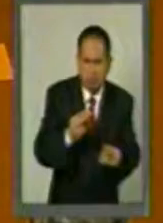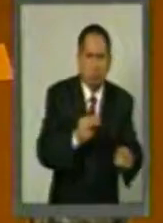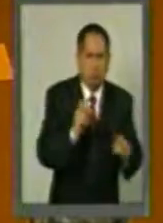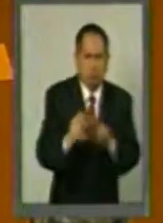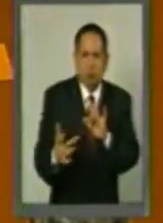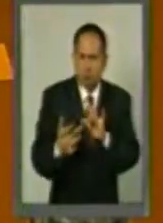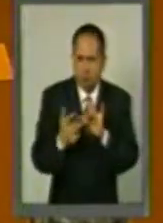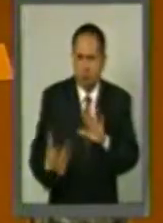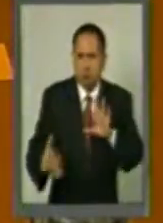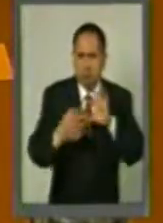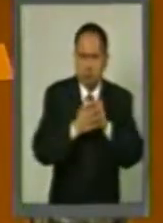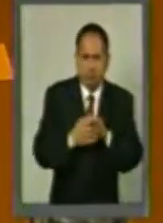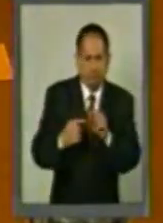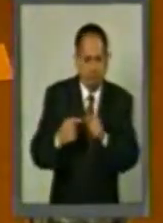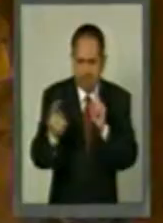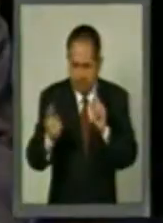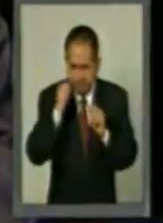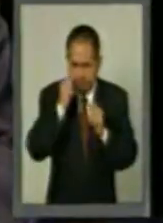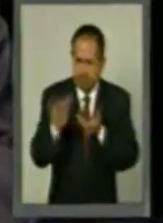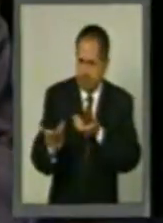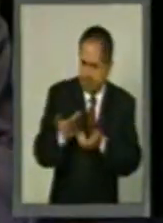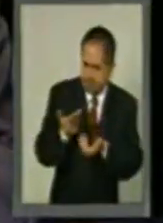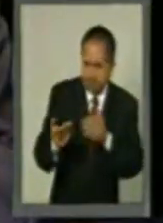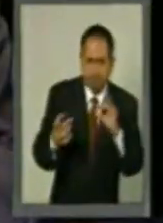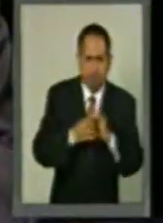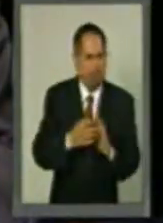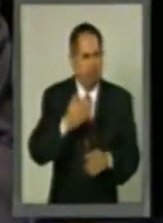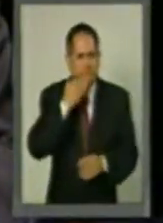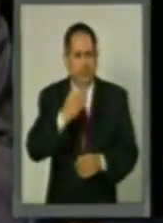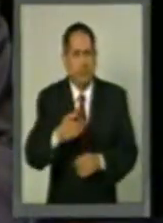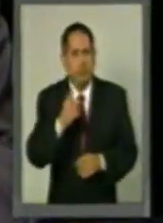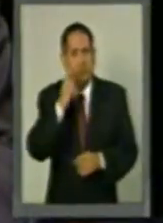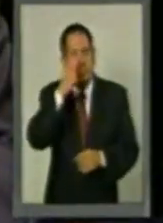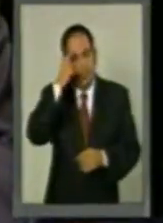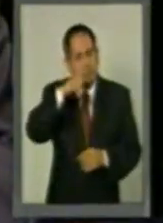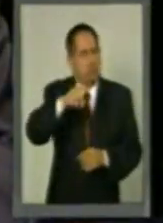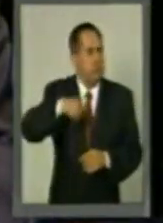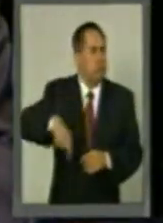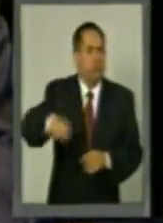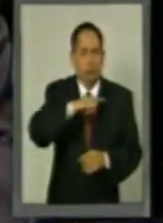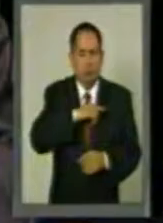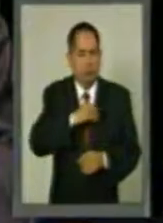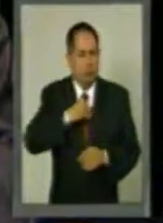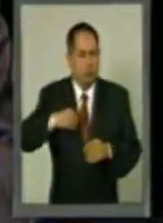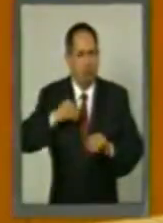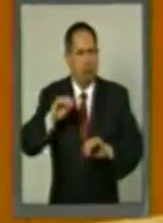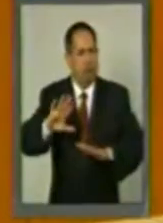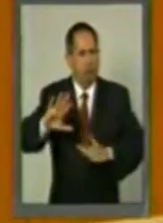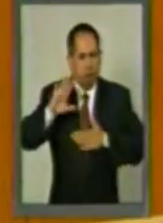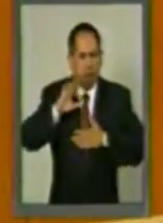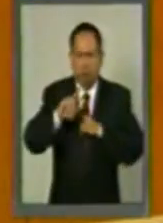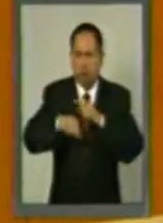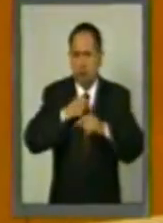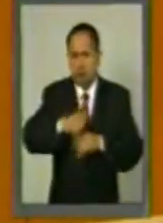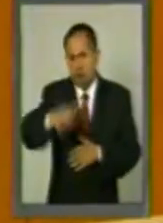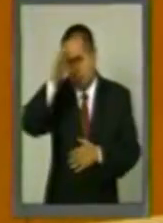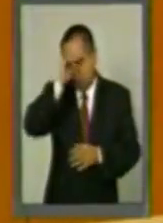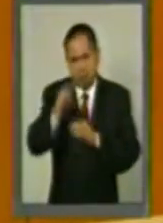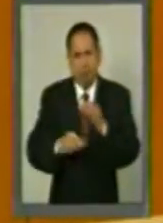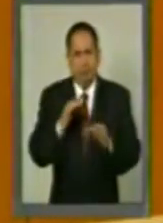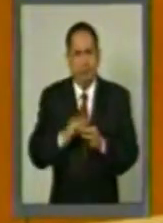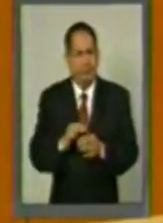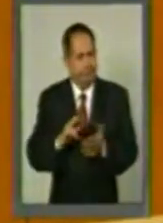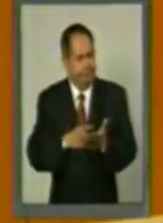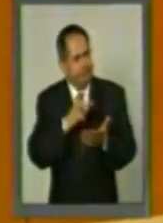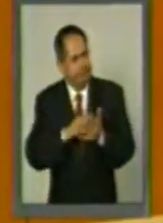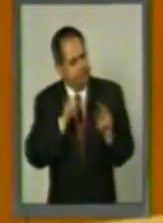incluso contrapuestos, y sobre todo para la adopción de compromisos y de acuerdo. Lo hemos visto